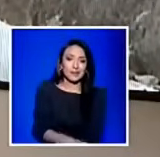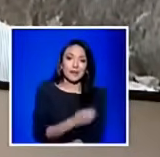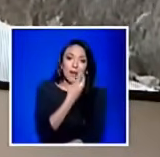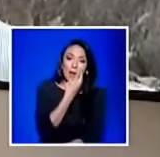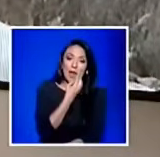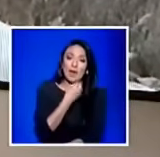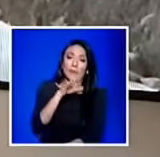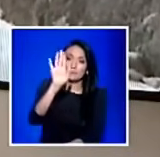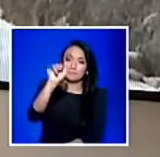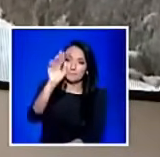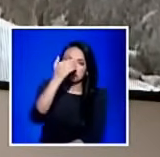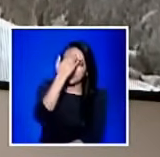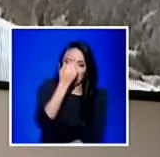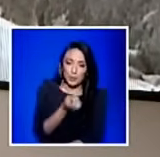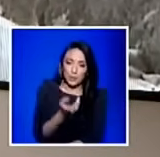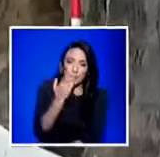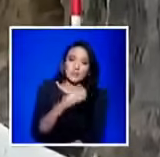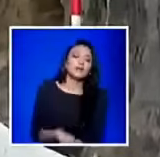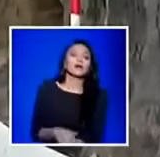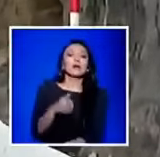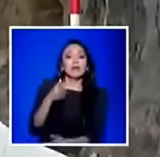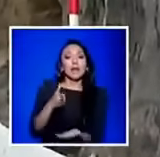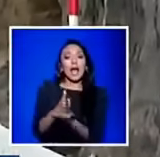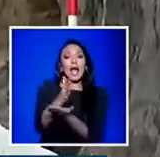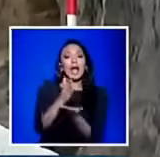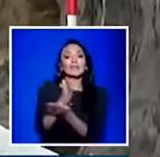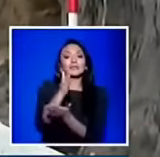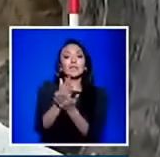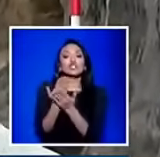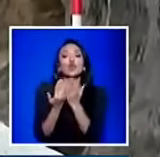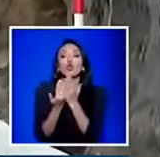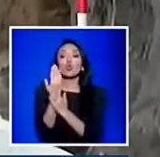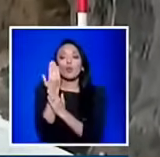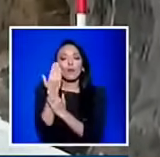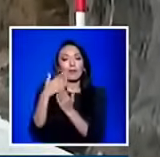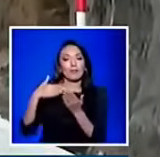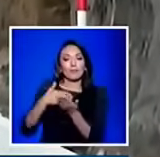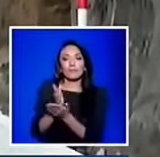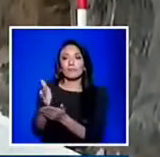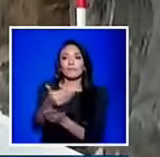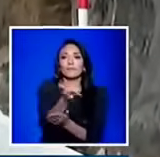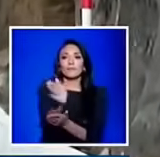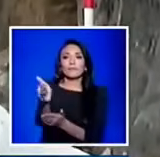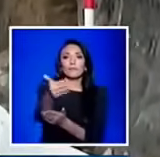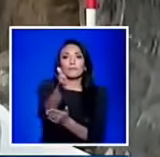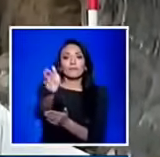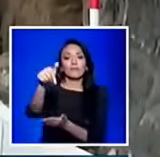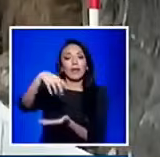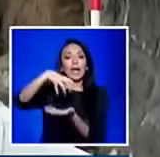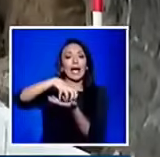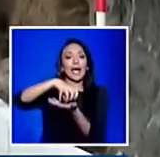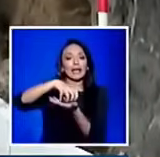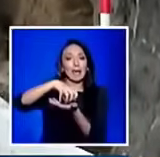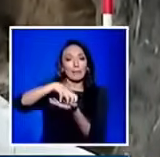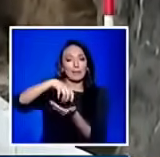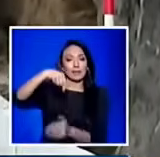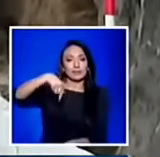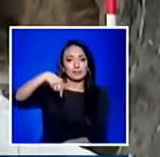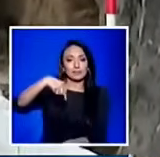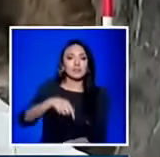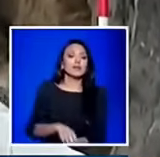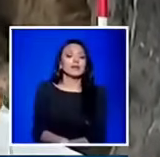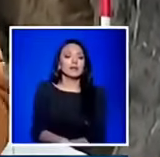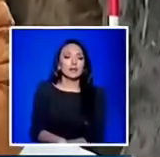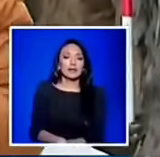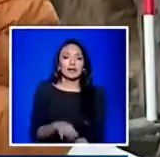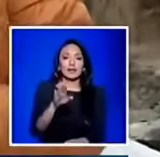¿Qué tal? Buenos días. Estamos en la nueva vía de acceso al Nevado Cayambe. Esta vía, este tramo fue intervenido por la prefectura